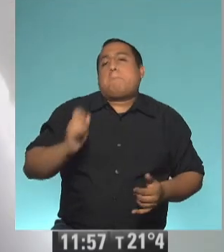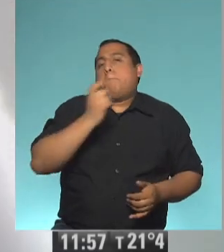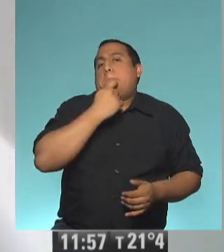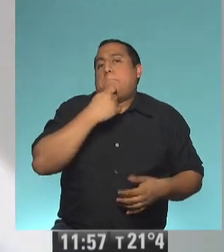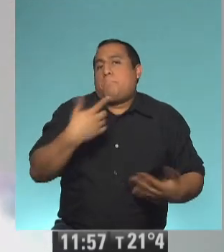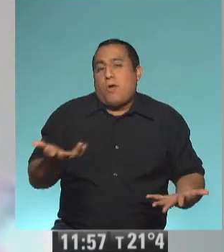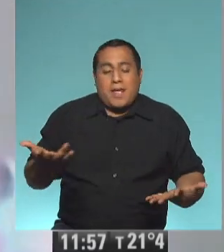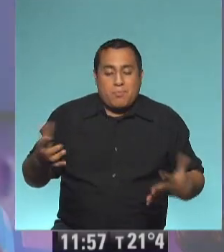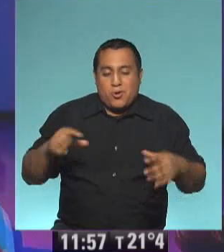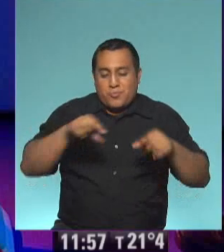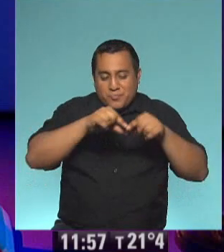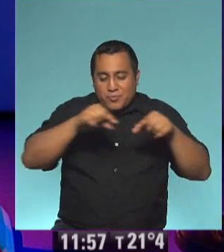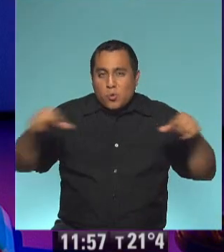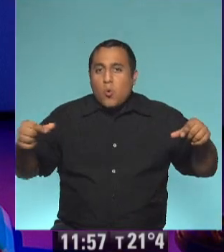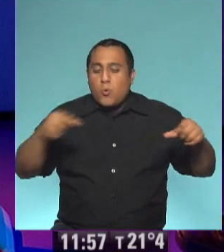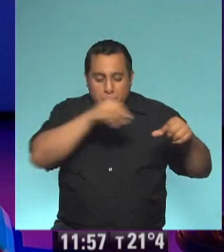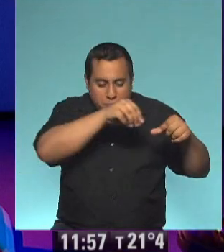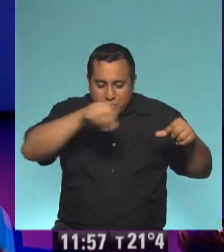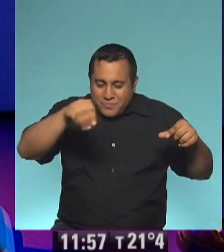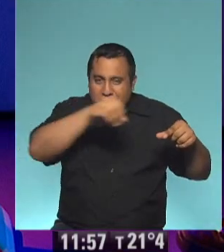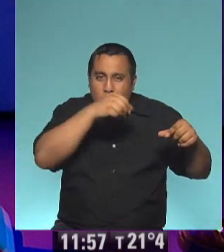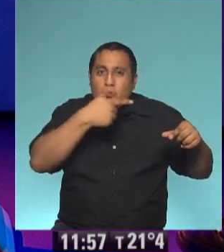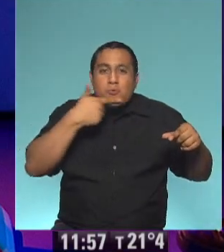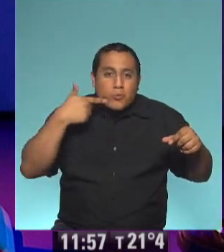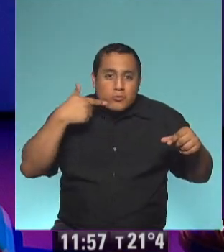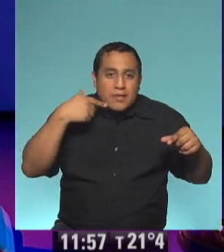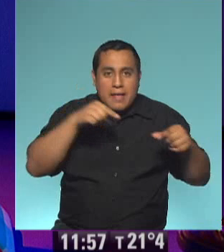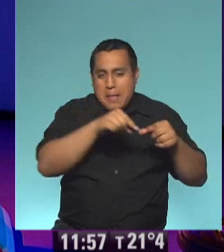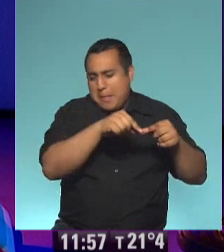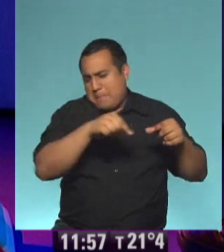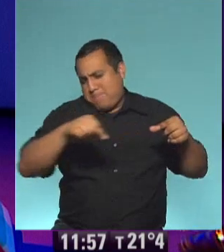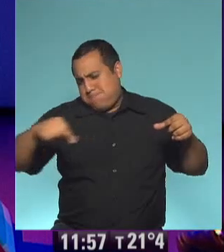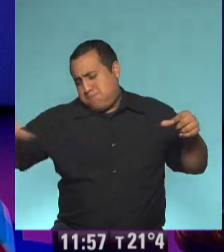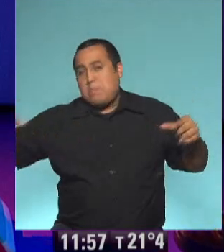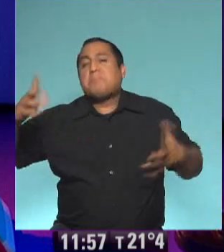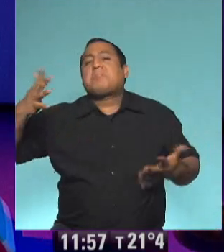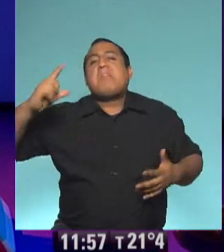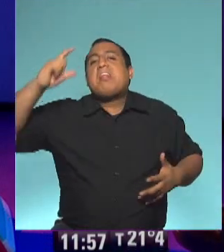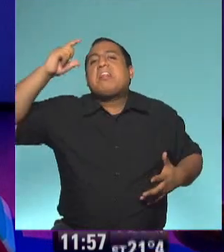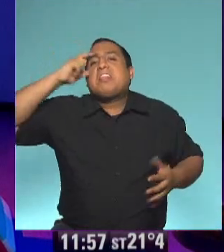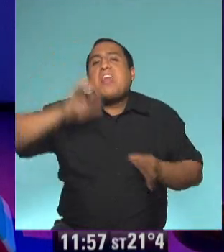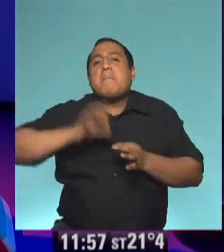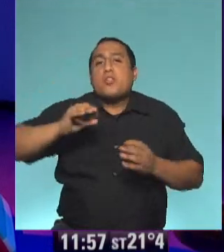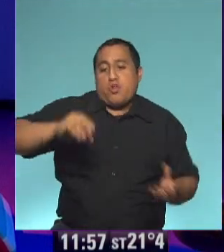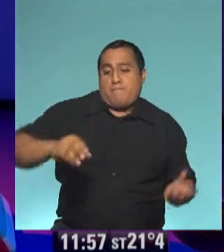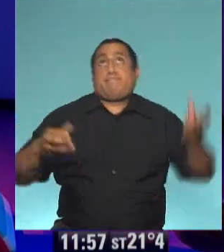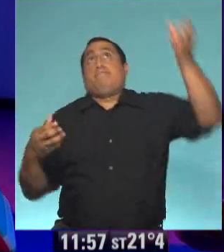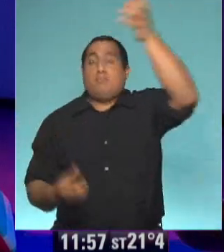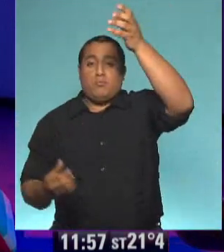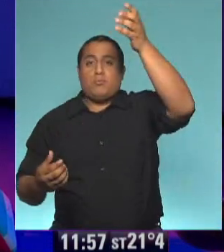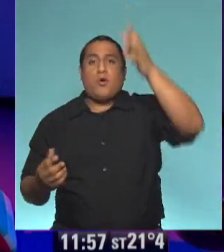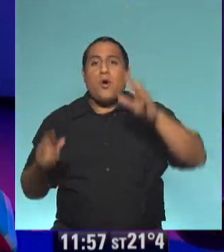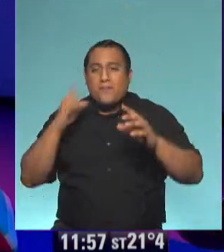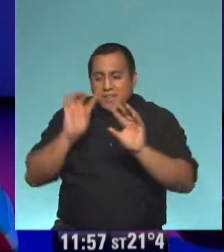un vigilante de 10 metros que lo tienen que tener levantado, apoyado contra un edificio. Ahí está. O una cremona